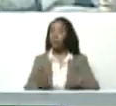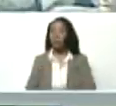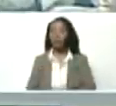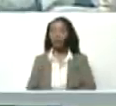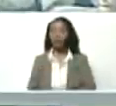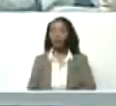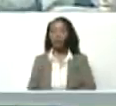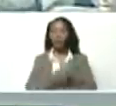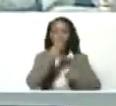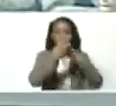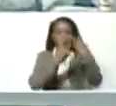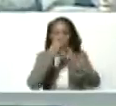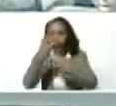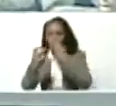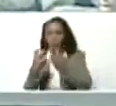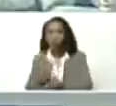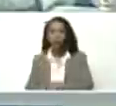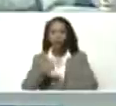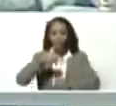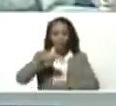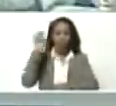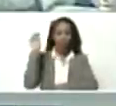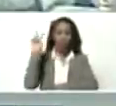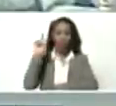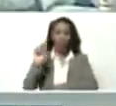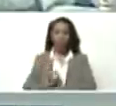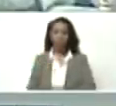del Turismo de Venezuela.